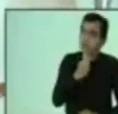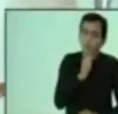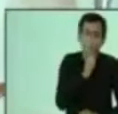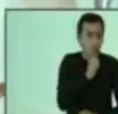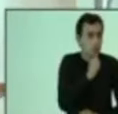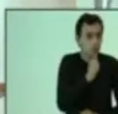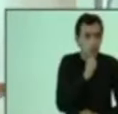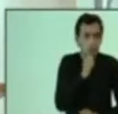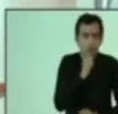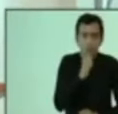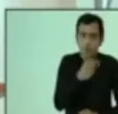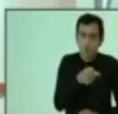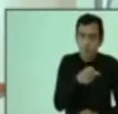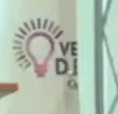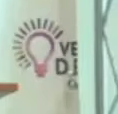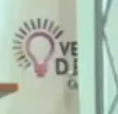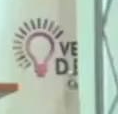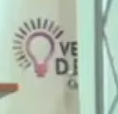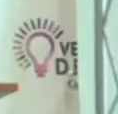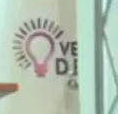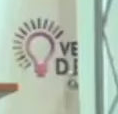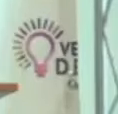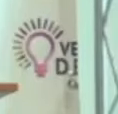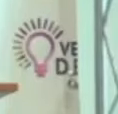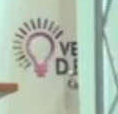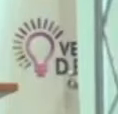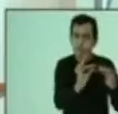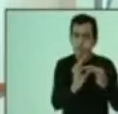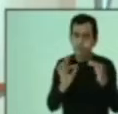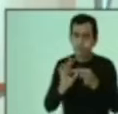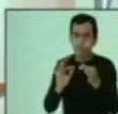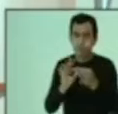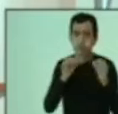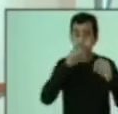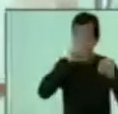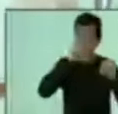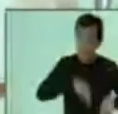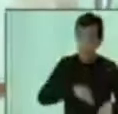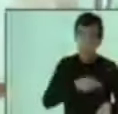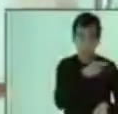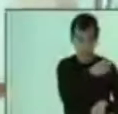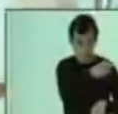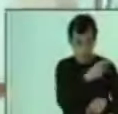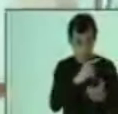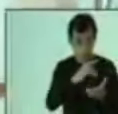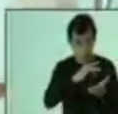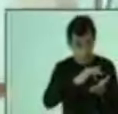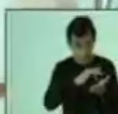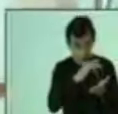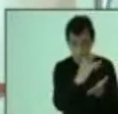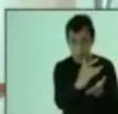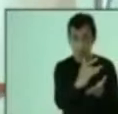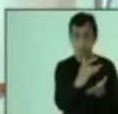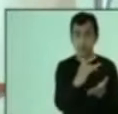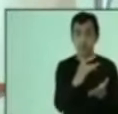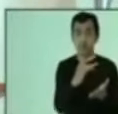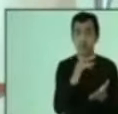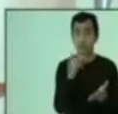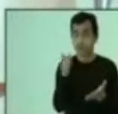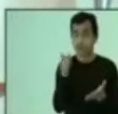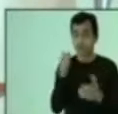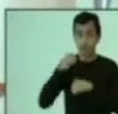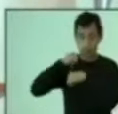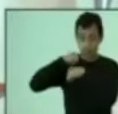habíamos participado en algo similar. También le doy las gracias a nuestras